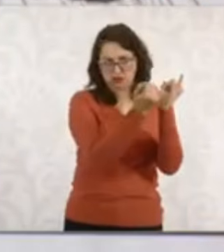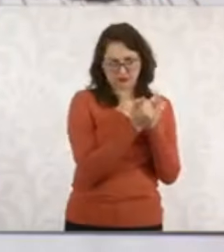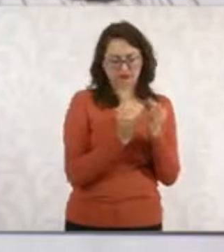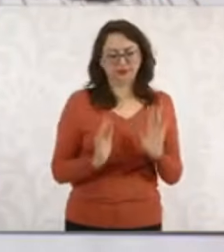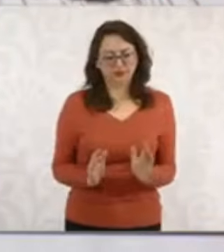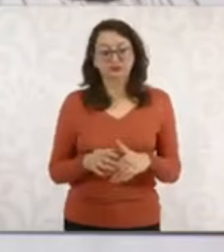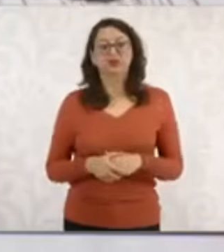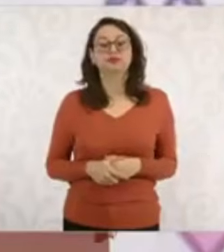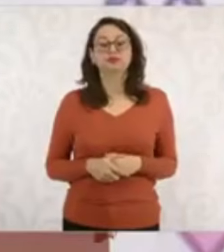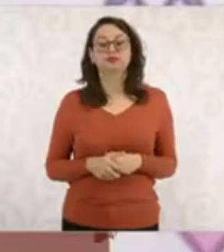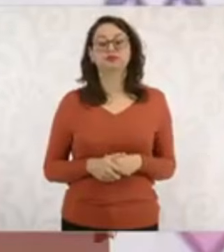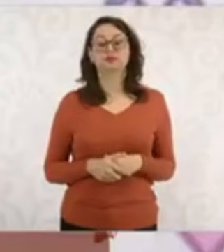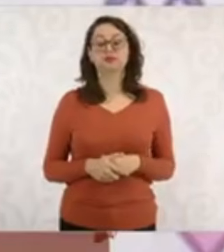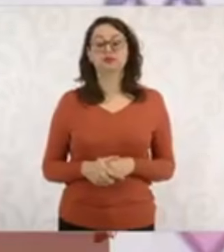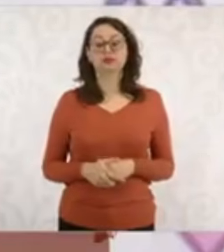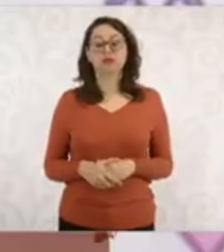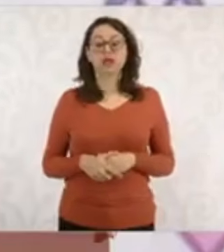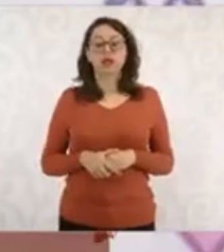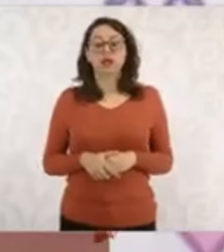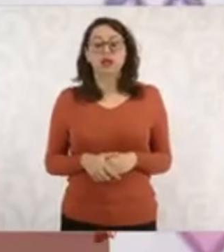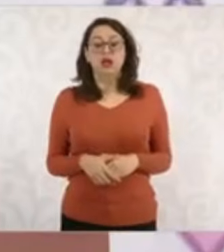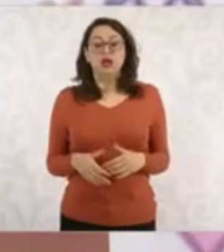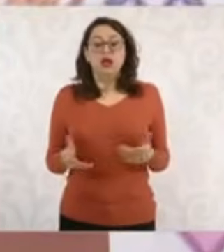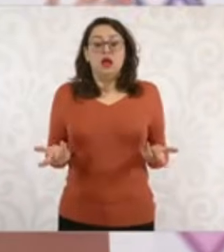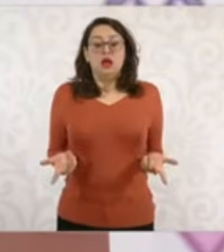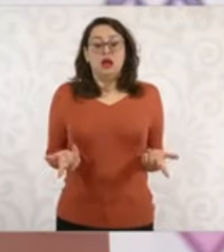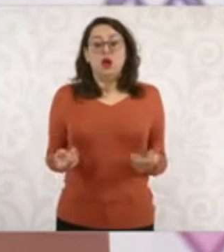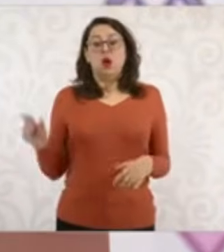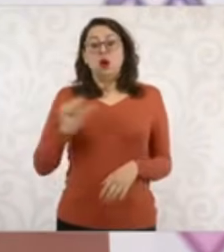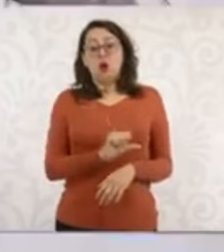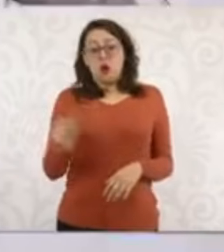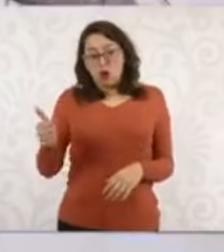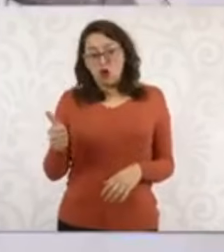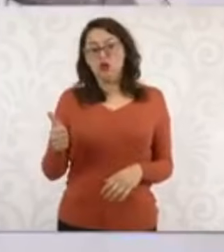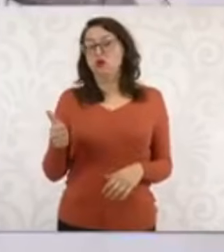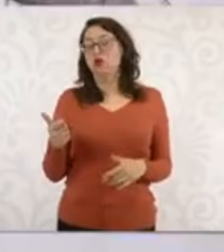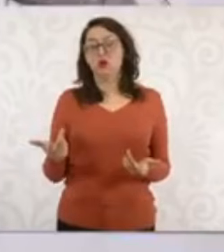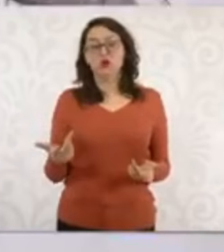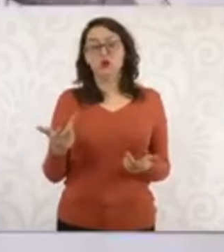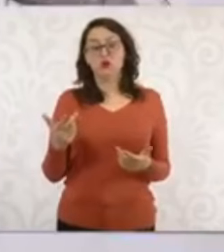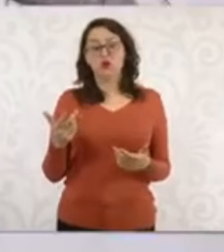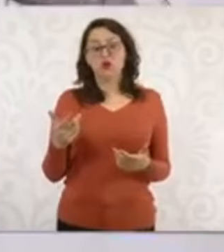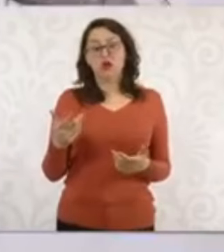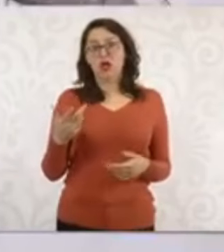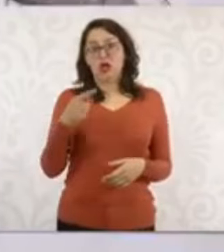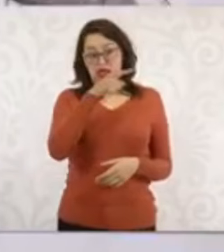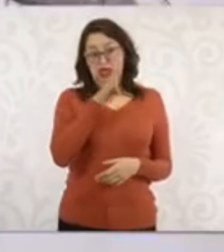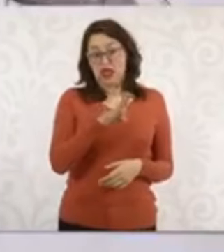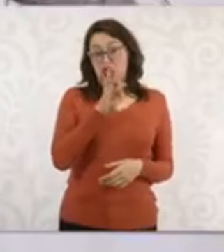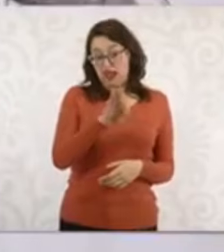caso, por ejemplo, de otro de los 10 más buscados del FBI, lo